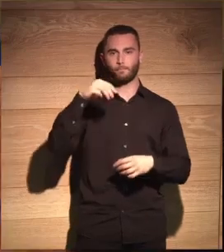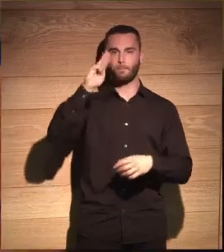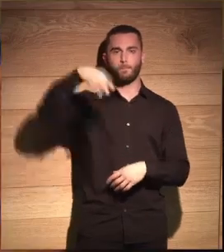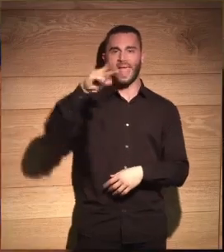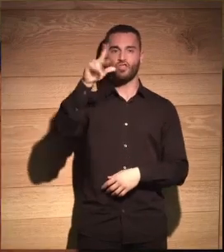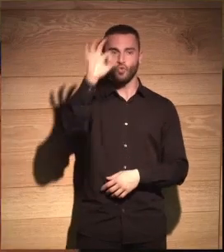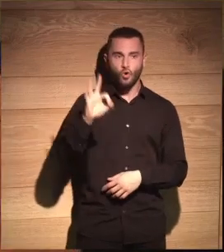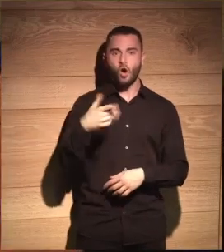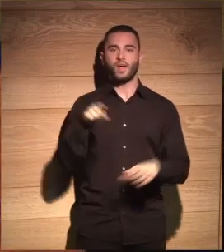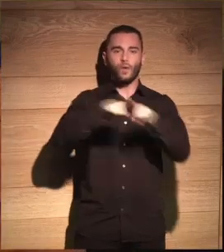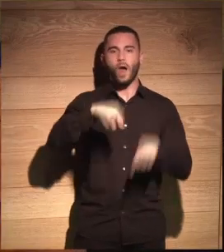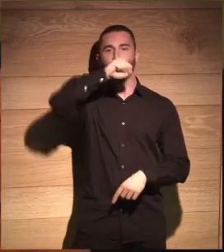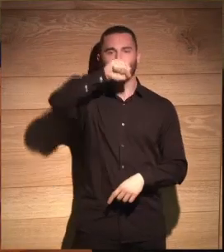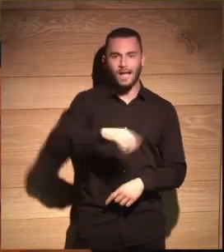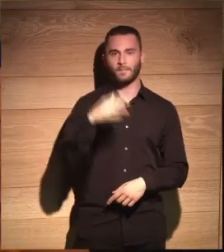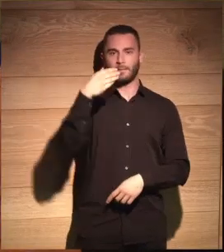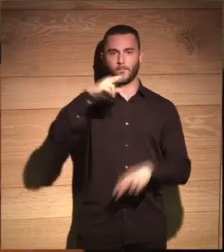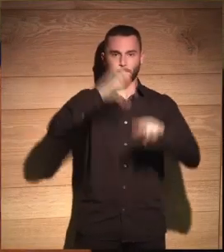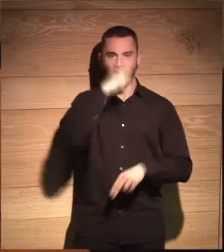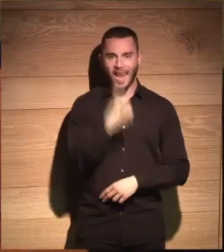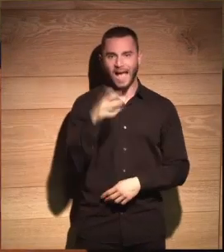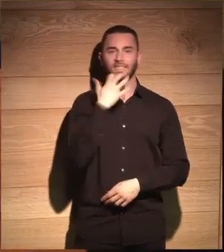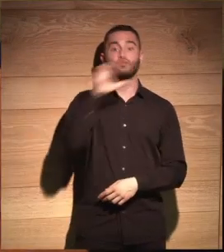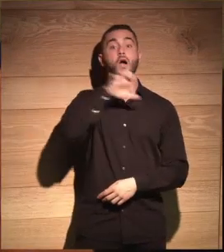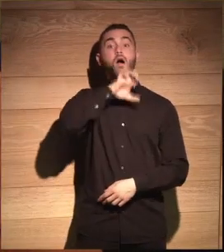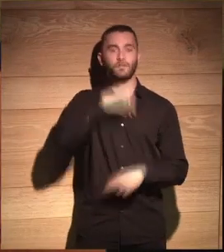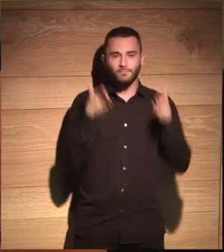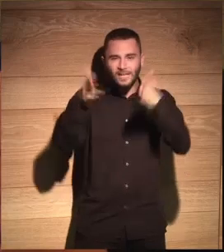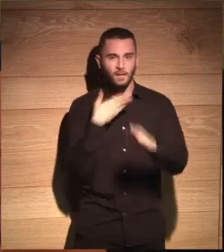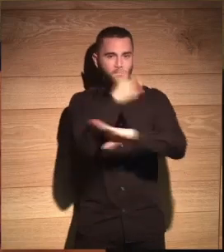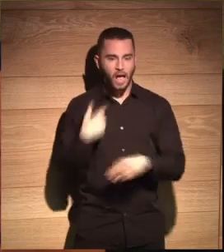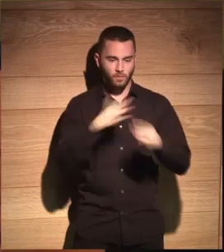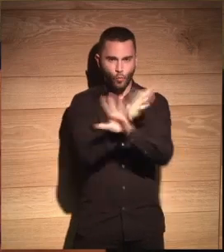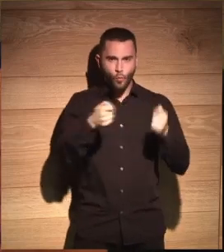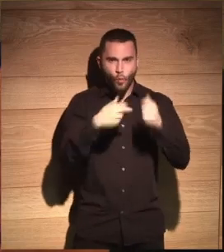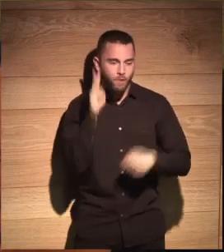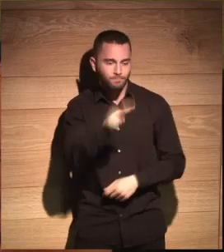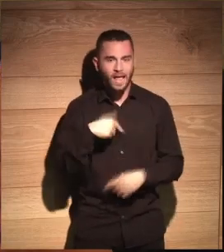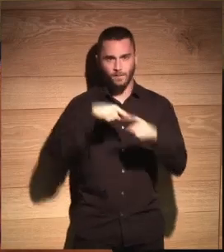los fans de Black Sad, para los curiosos que van a la tienda y ven el juego y se interesan.